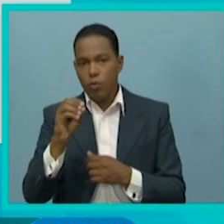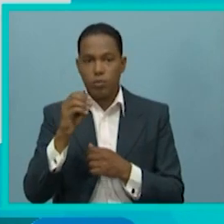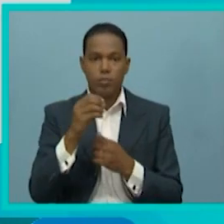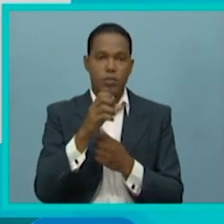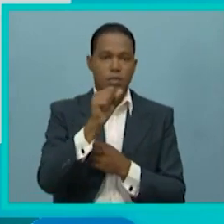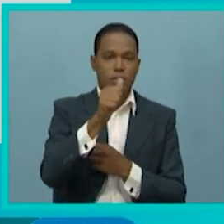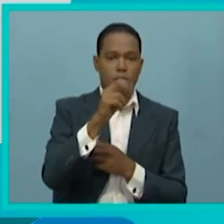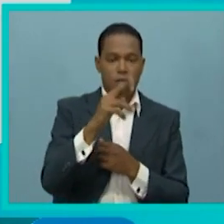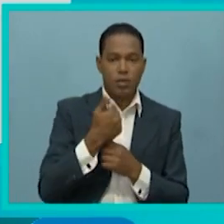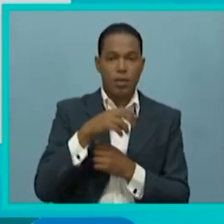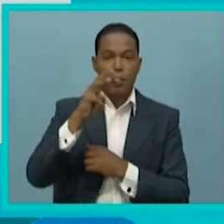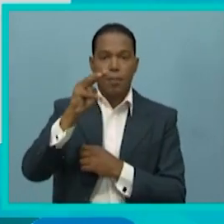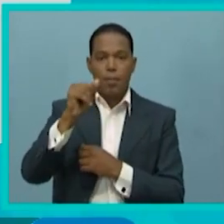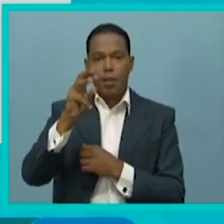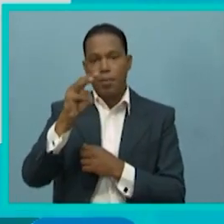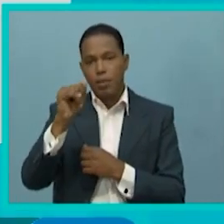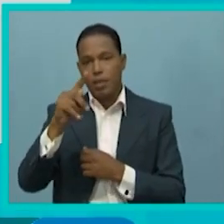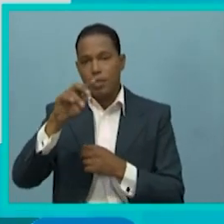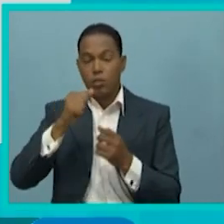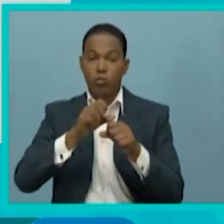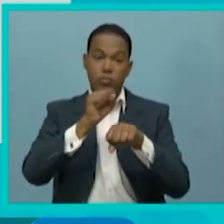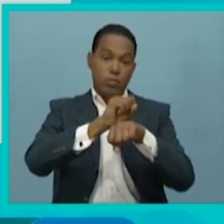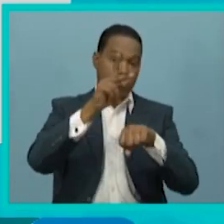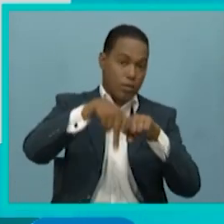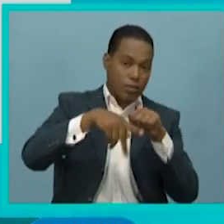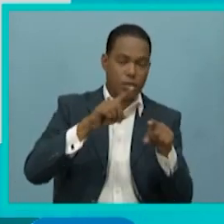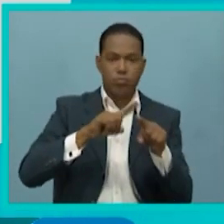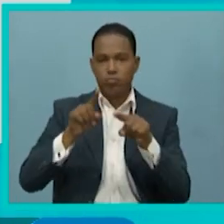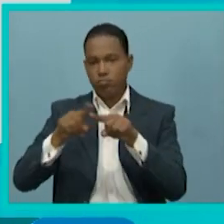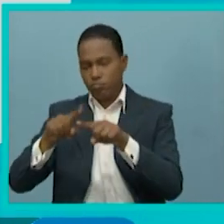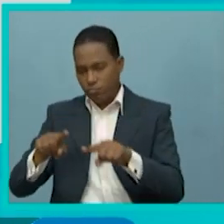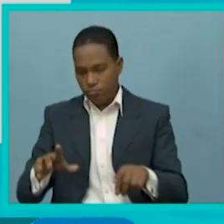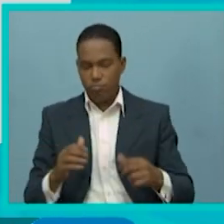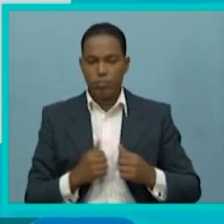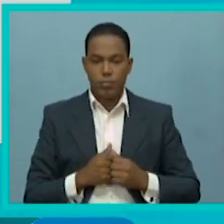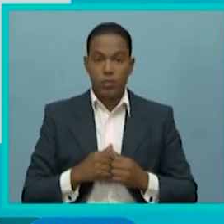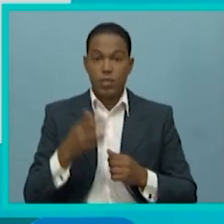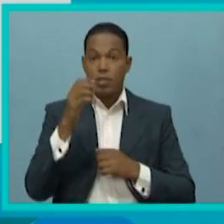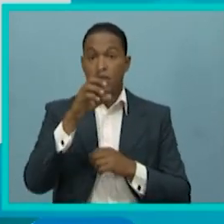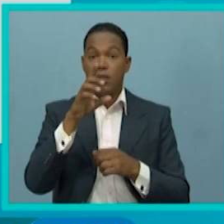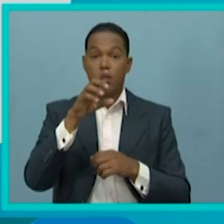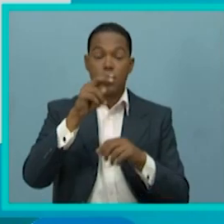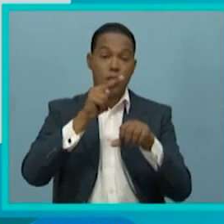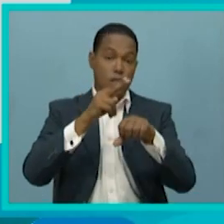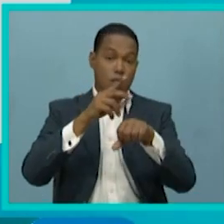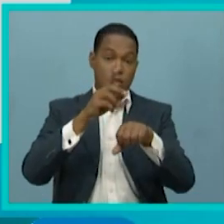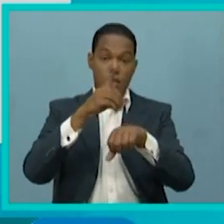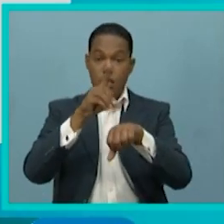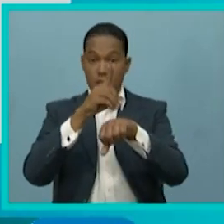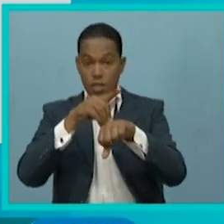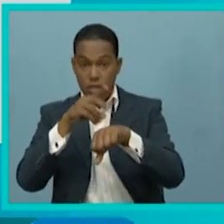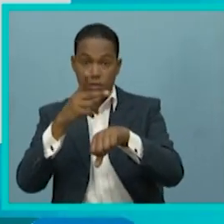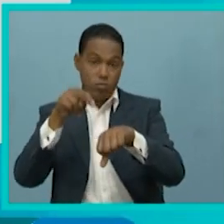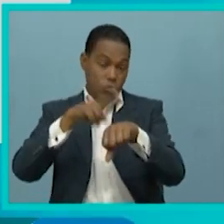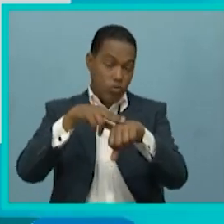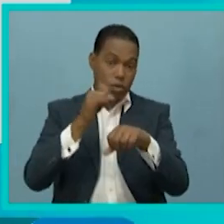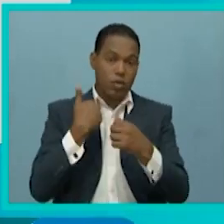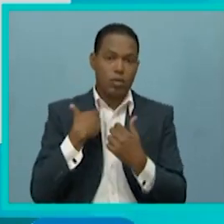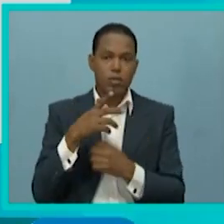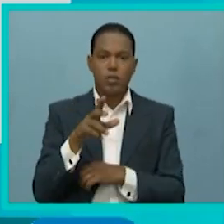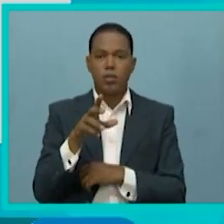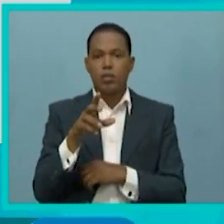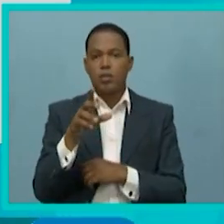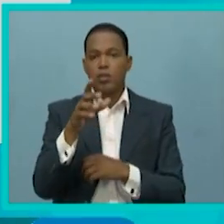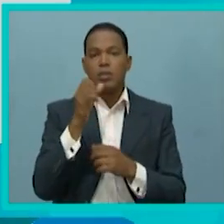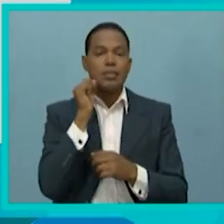Mamá Tingó y Sabana Perdida, entre otros. En el Distrito Nacional fueron detenidos 238 haitianos ilegales en el municipio